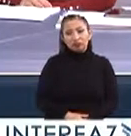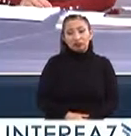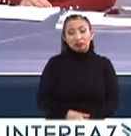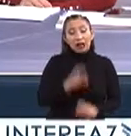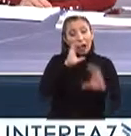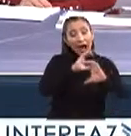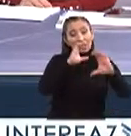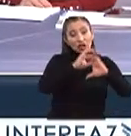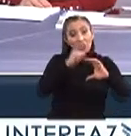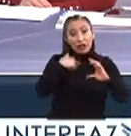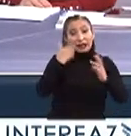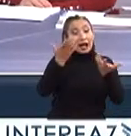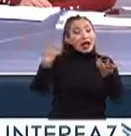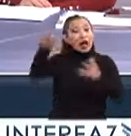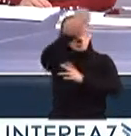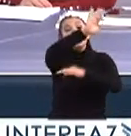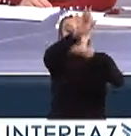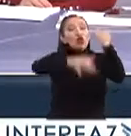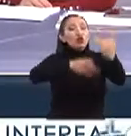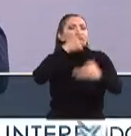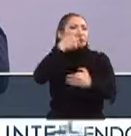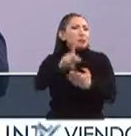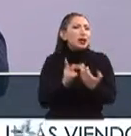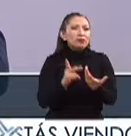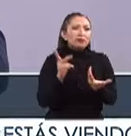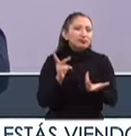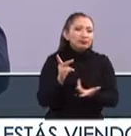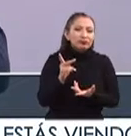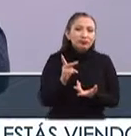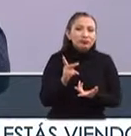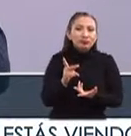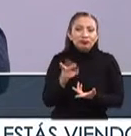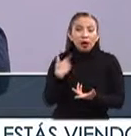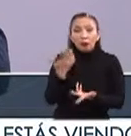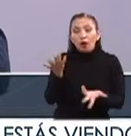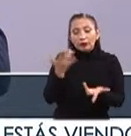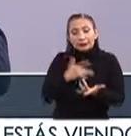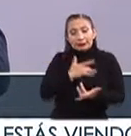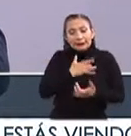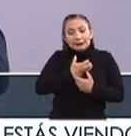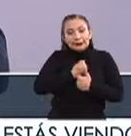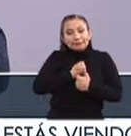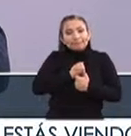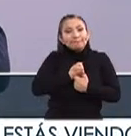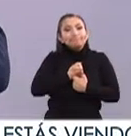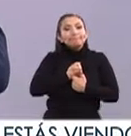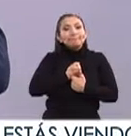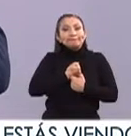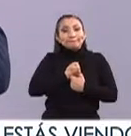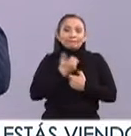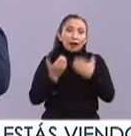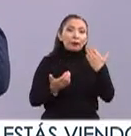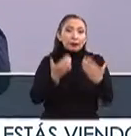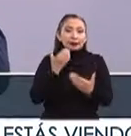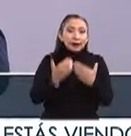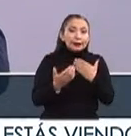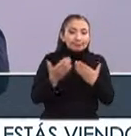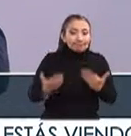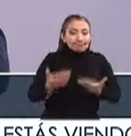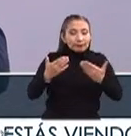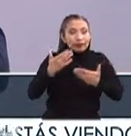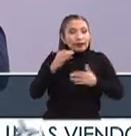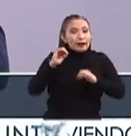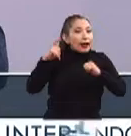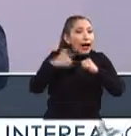las canciones no pretenden abarcar eso, pero son cosas que nos conmueven, ¿no? Y a veces nos impulsan a